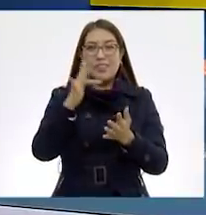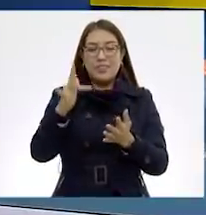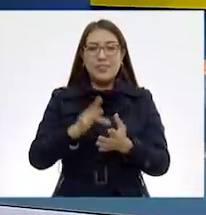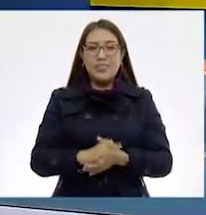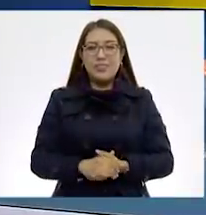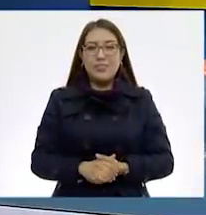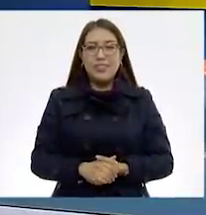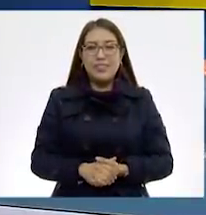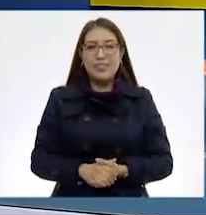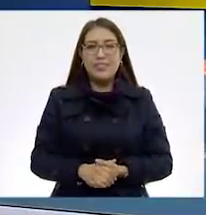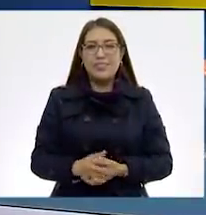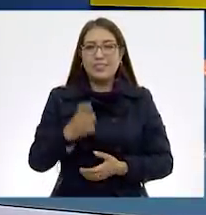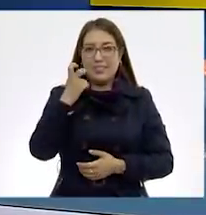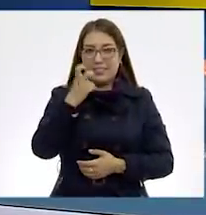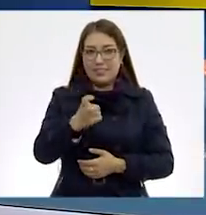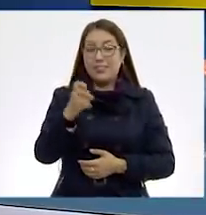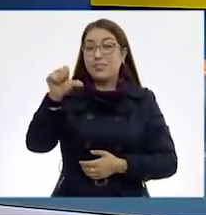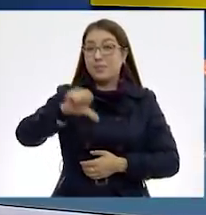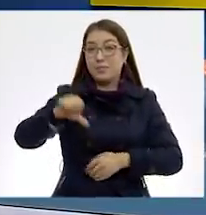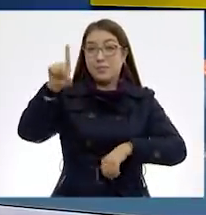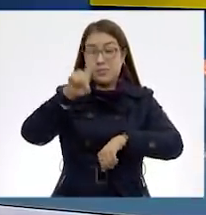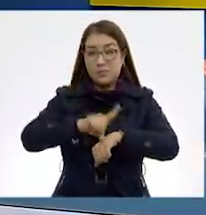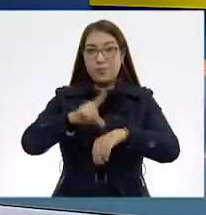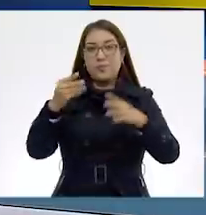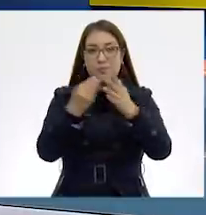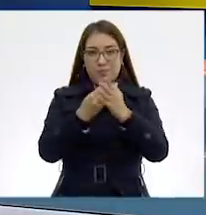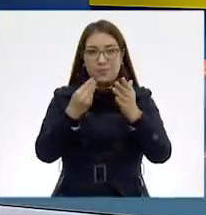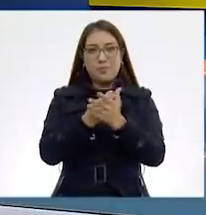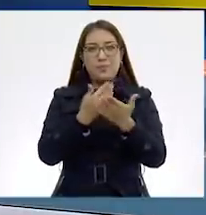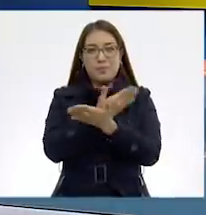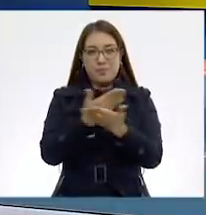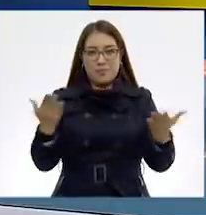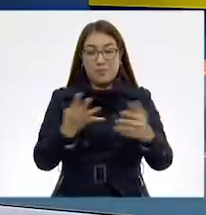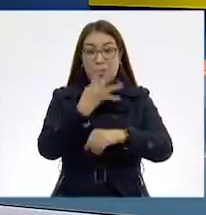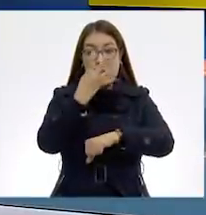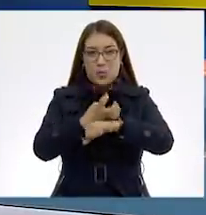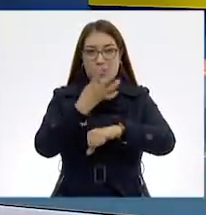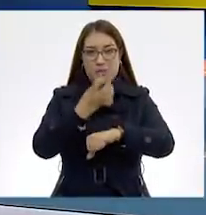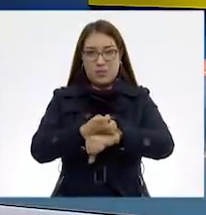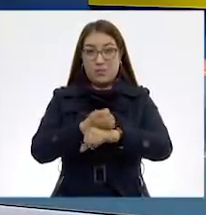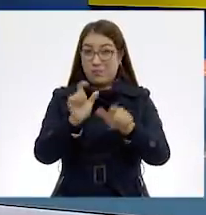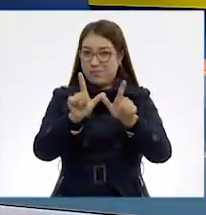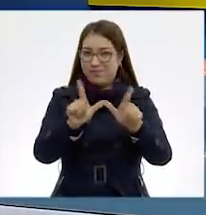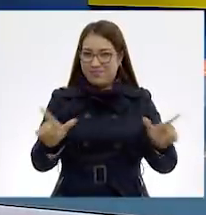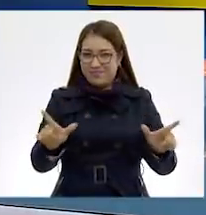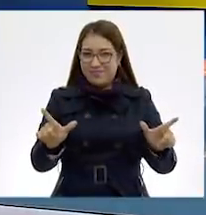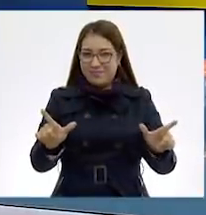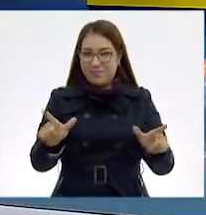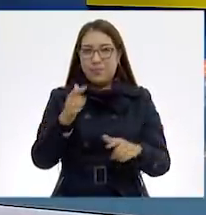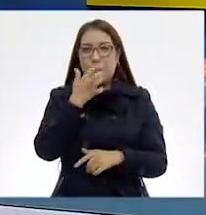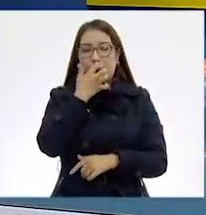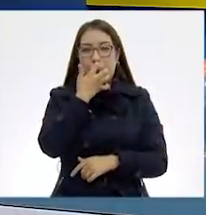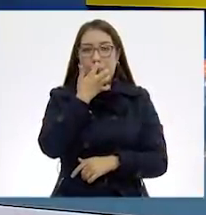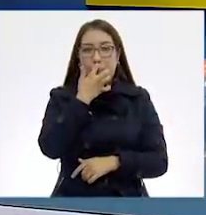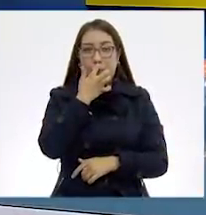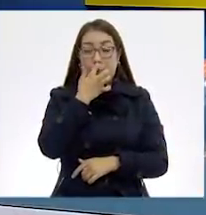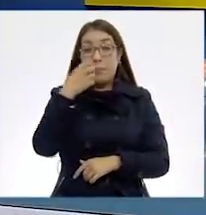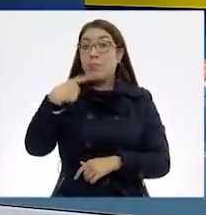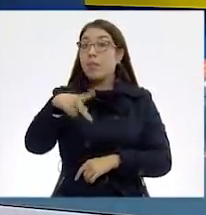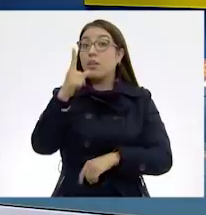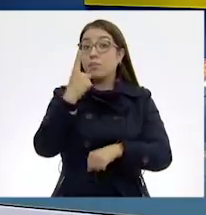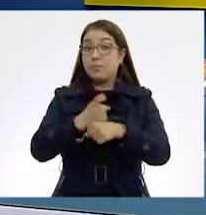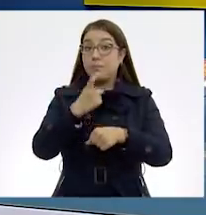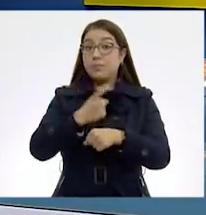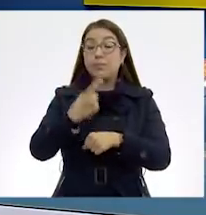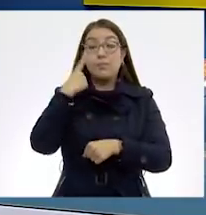vamos a tener el gusto de estar con ustedes en esta clase de geografía de cuarto grado. ¿Están listos? Pero antes, vamos